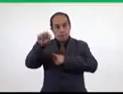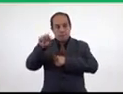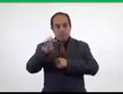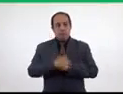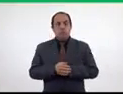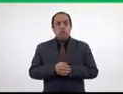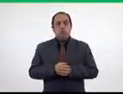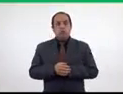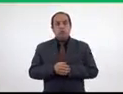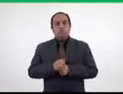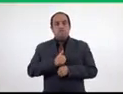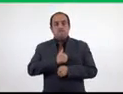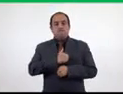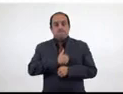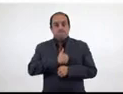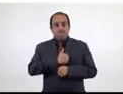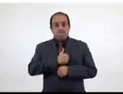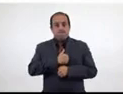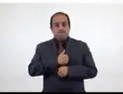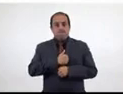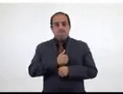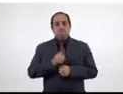sensible hecho de la línea 12 del metro.